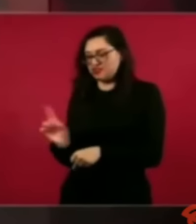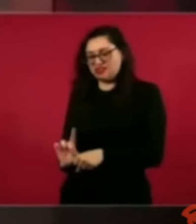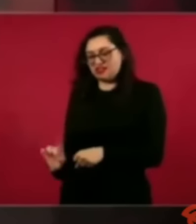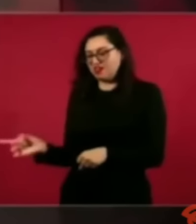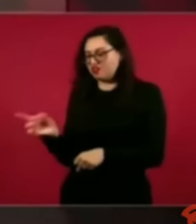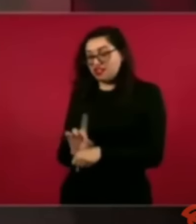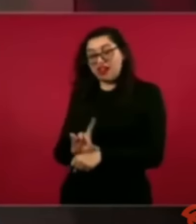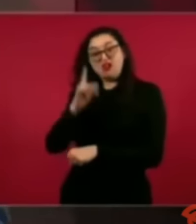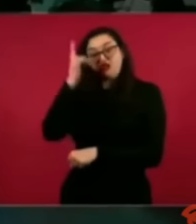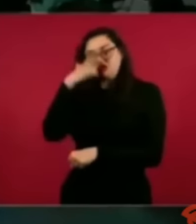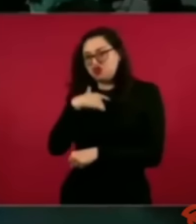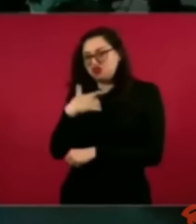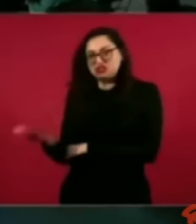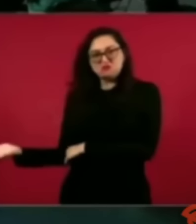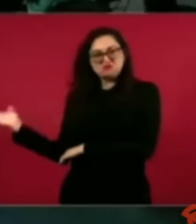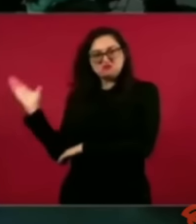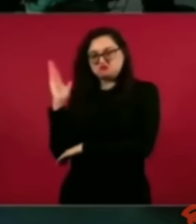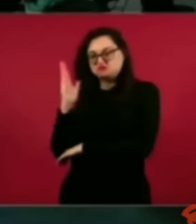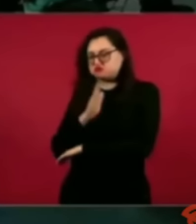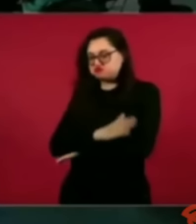con mi